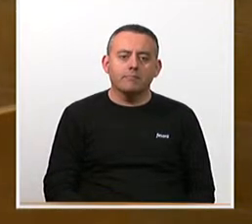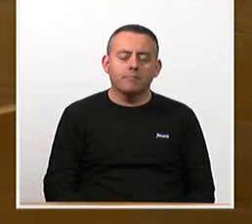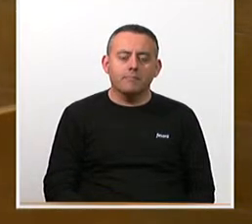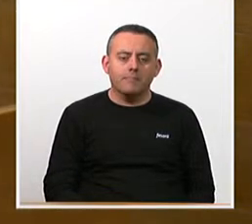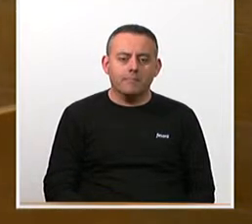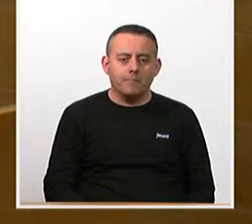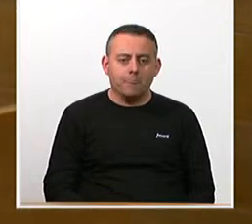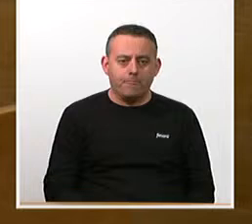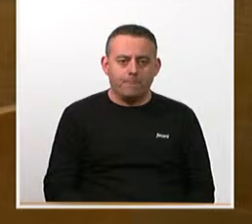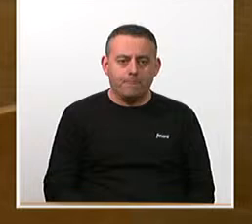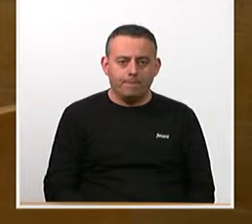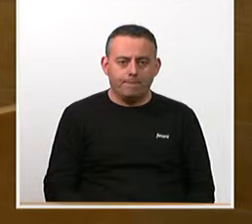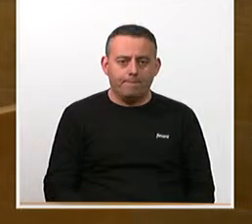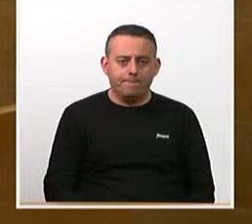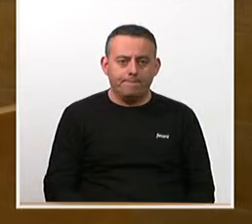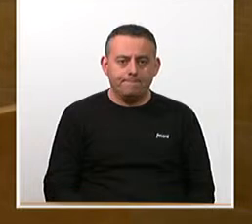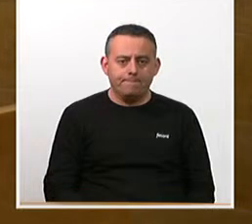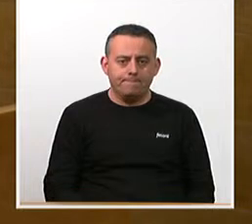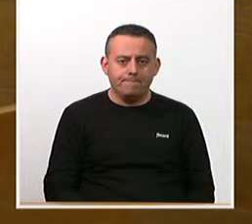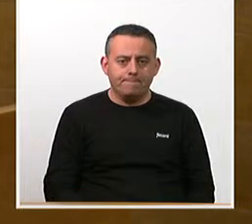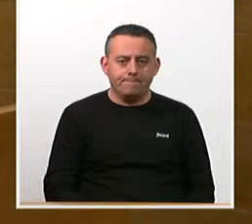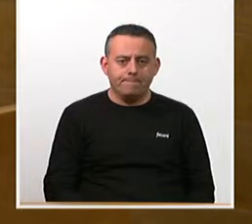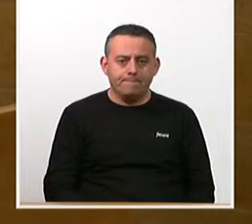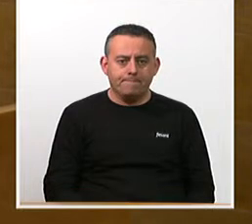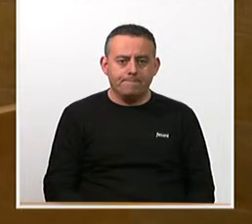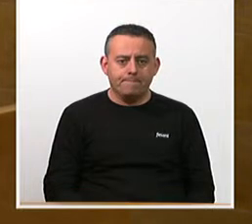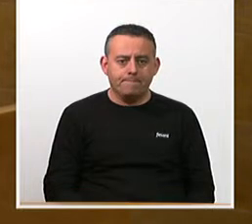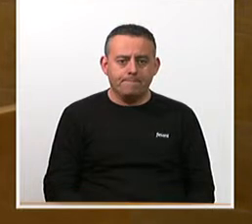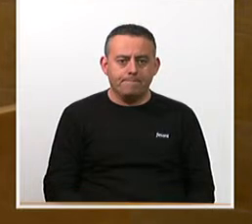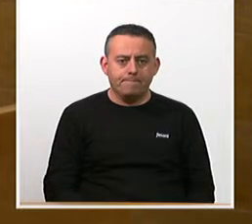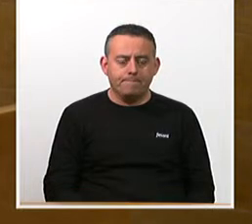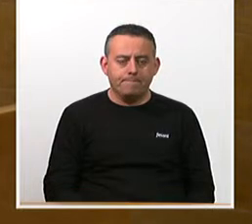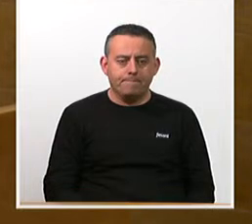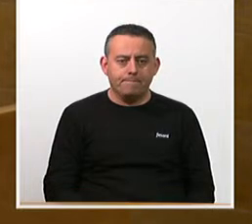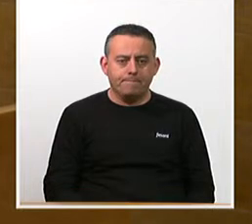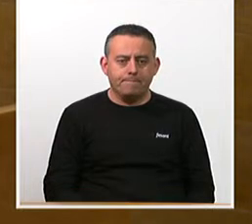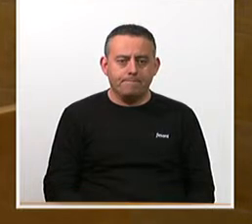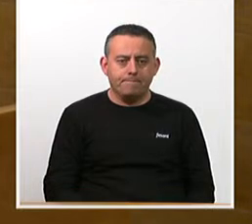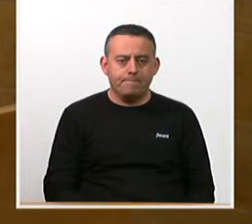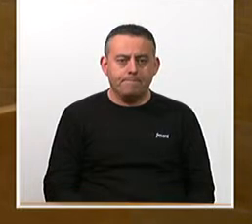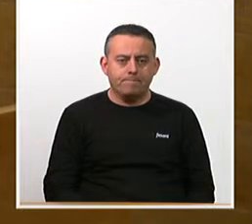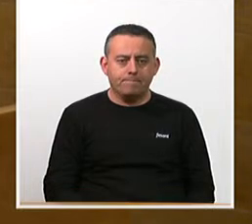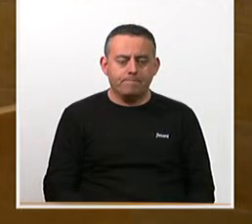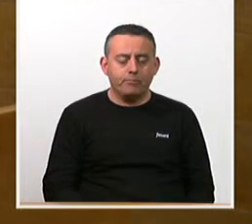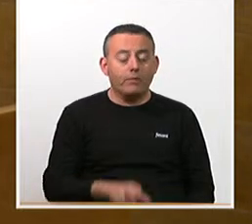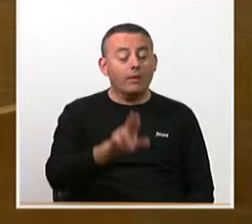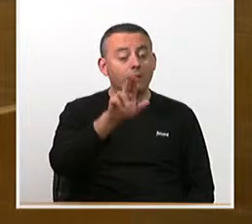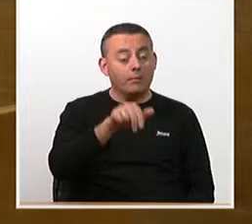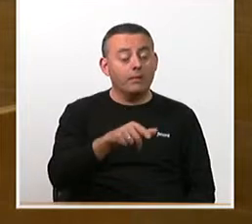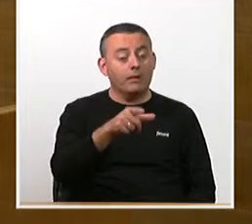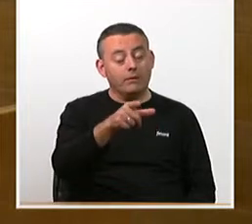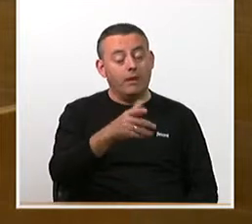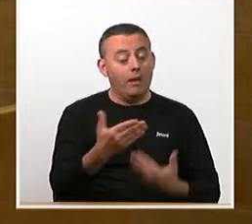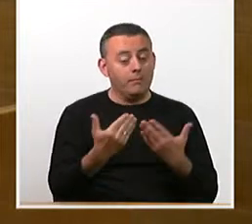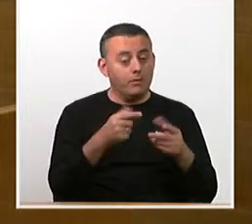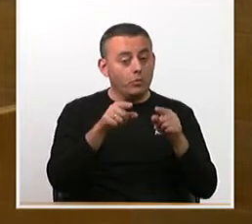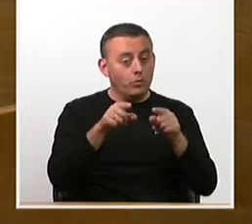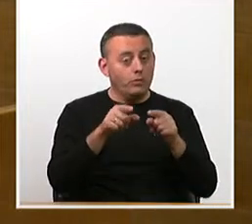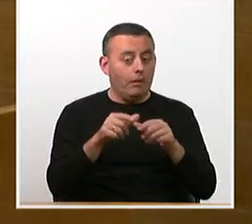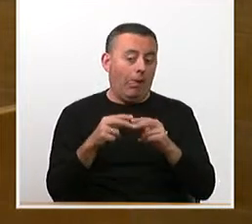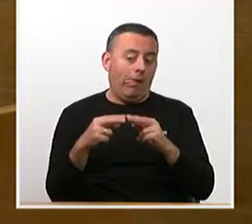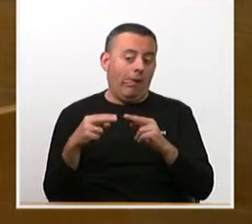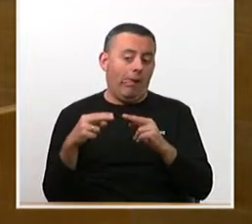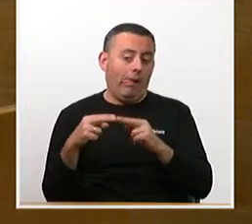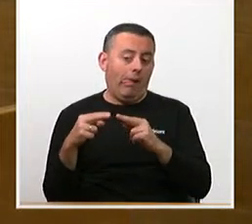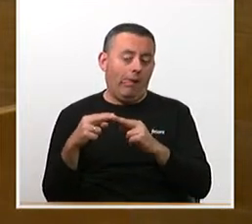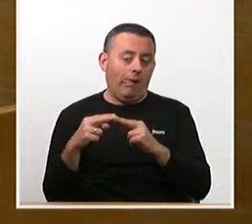igualdad tengo que decirle también eh En cuanto a su amiguismo por ejemplo mire el est otra cosa que vamos